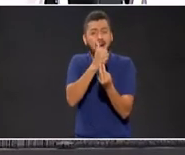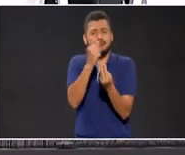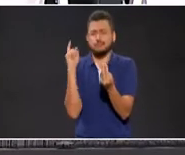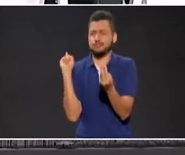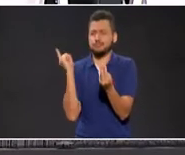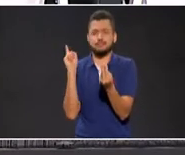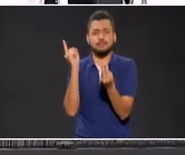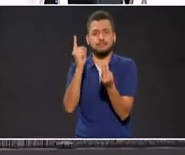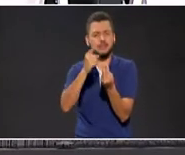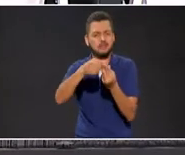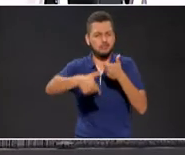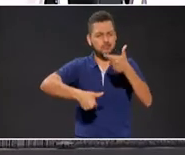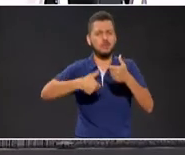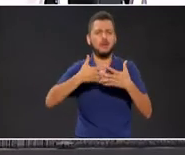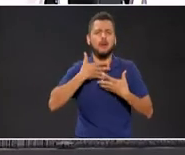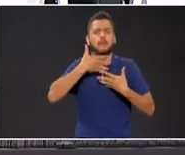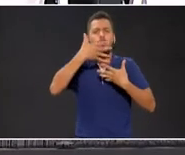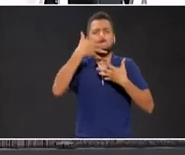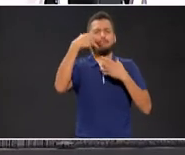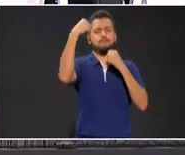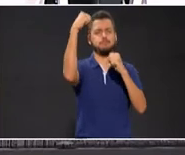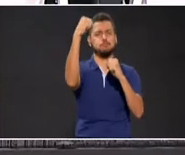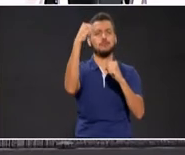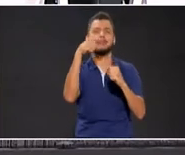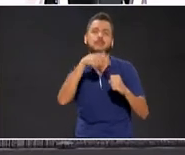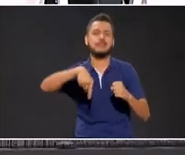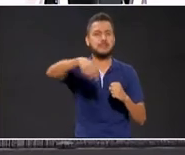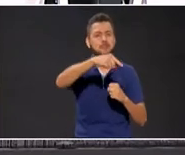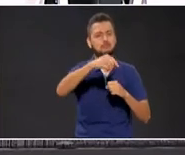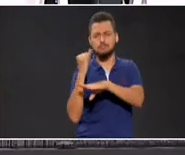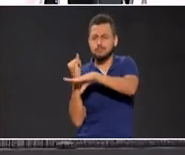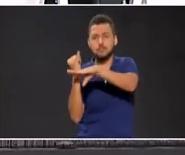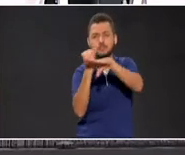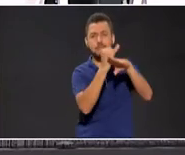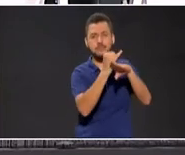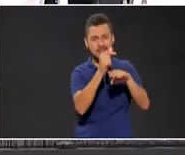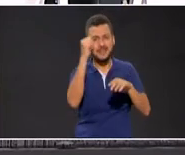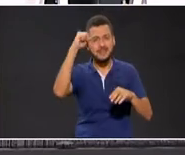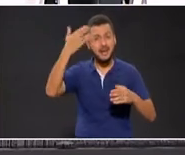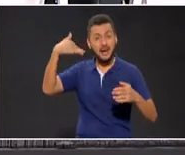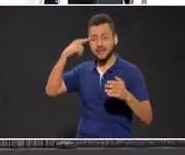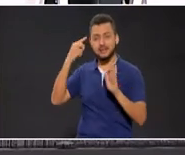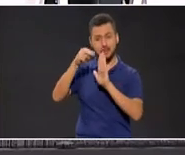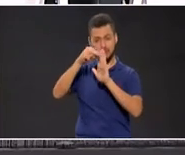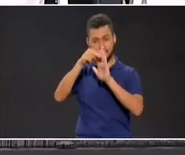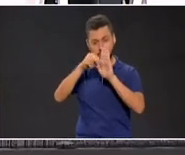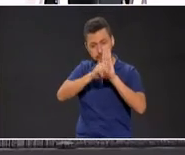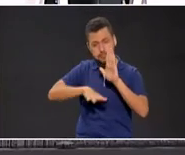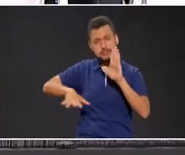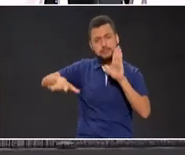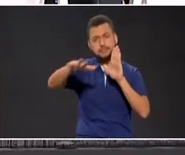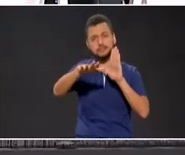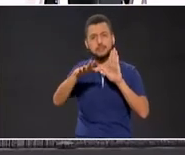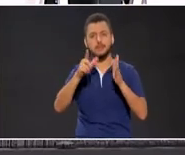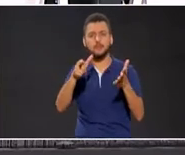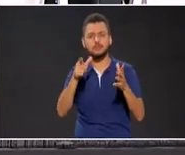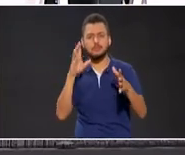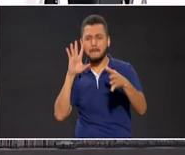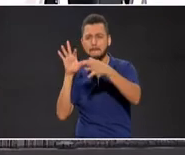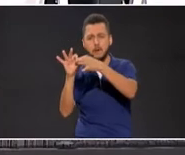está institucionalizada institucionalidad con la pasada política pública adquiere toda la fortaleza para transversalizar